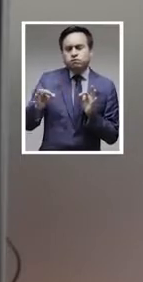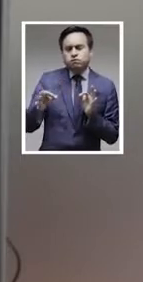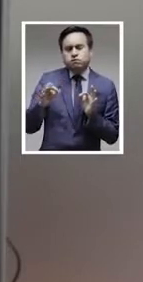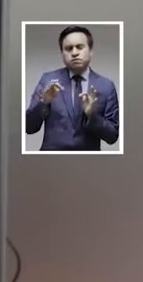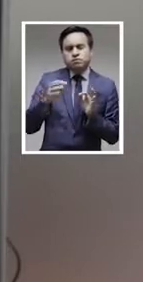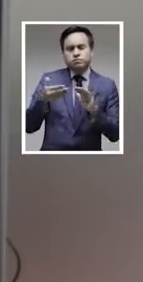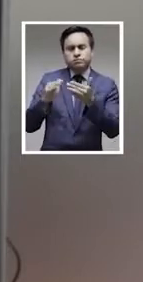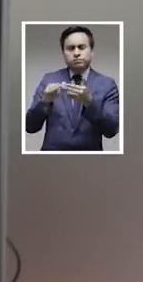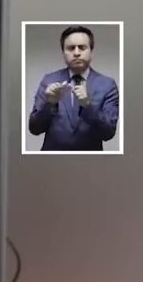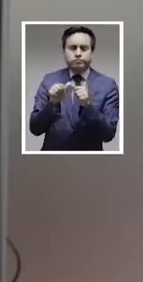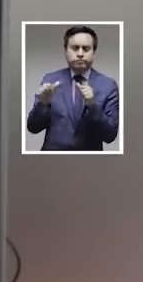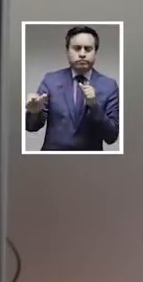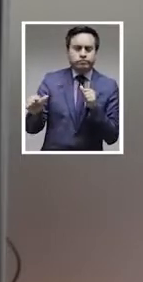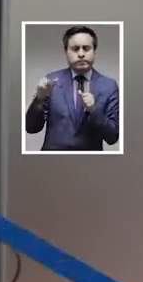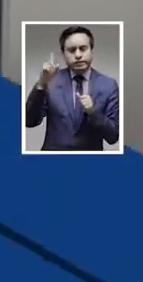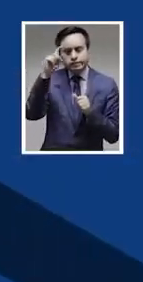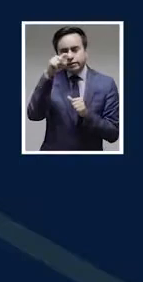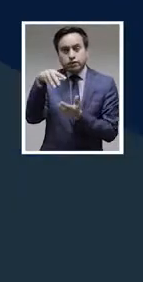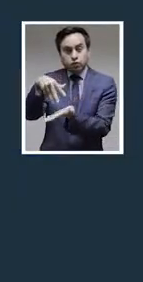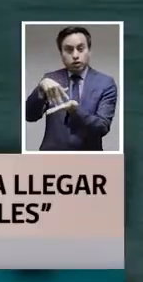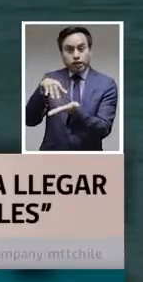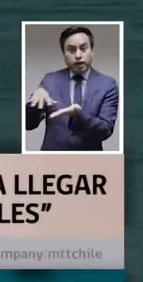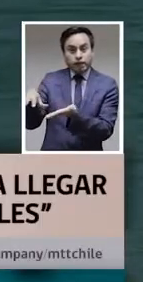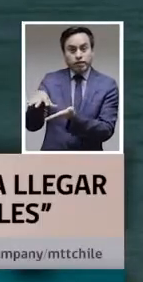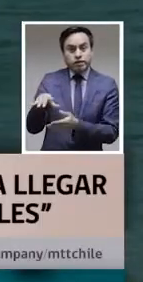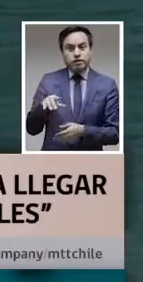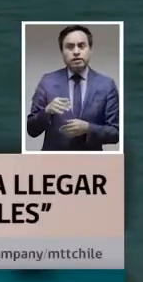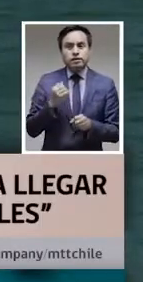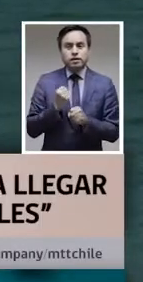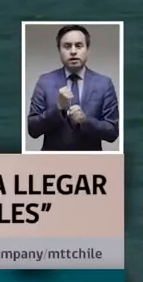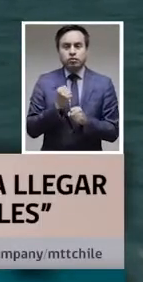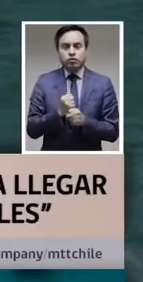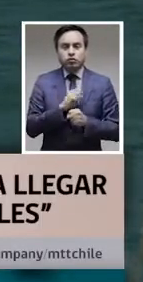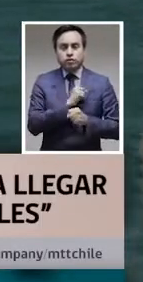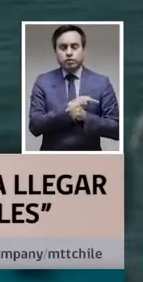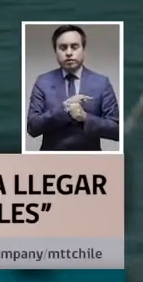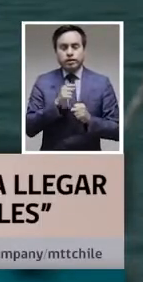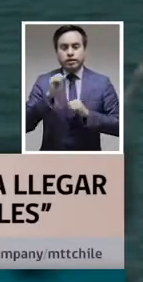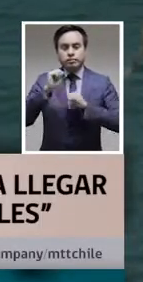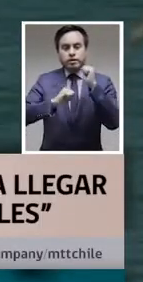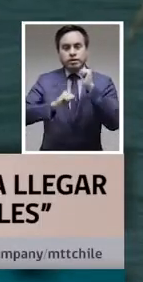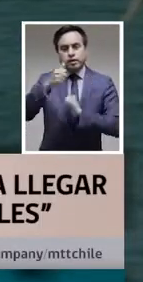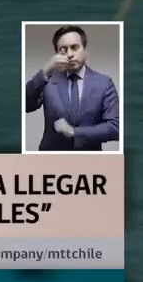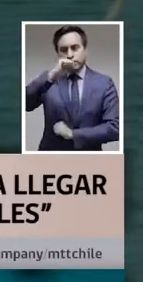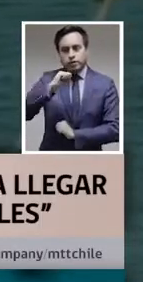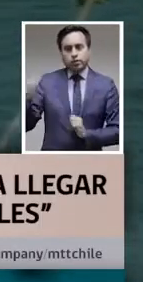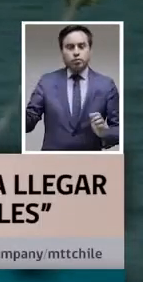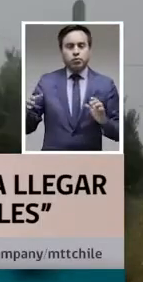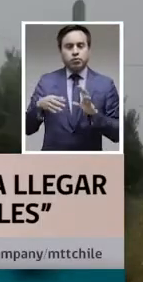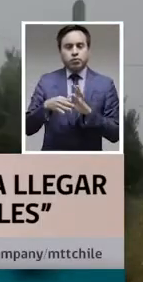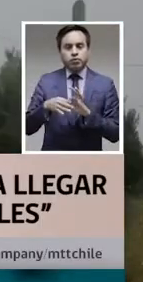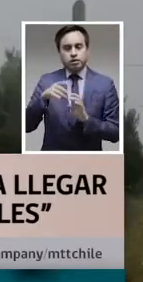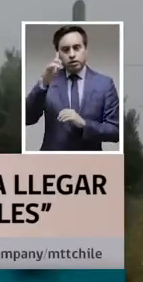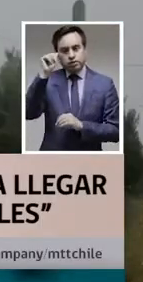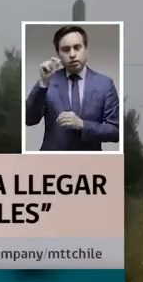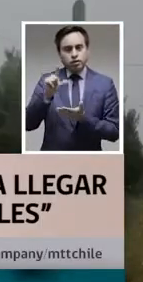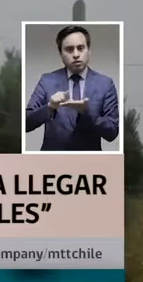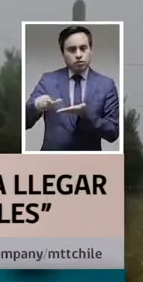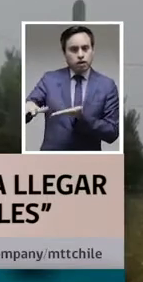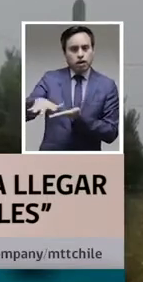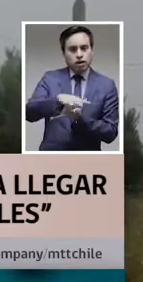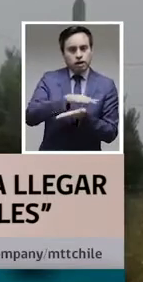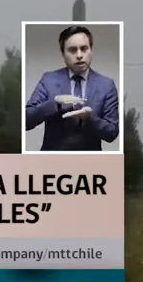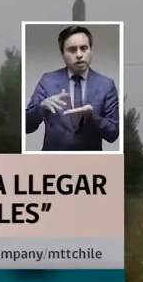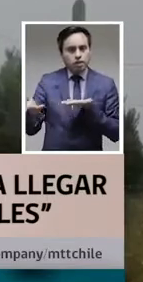más vulnerables. Se ha trabajado fuertemente en conjunto con la empresa privada, con iniciativas locales, para